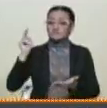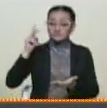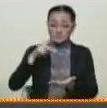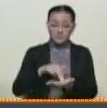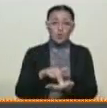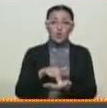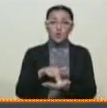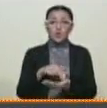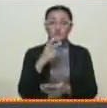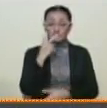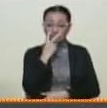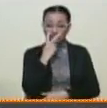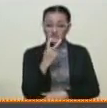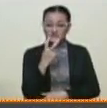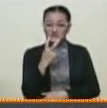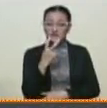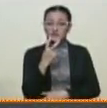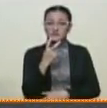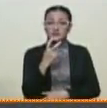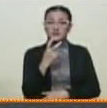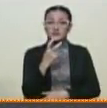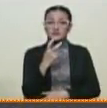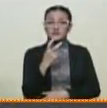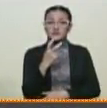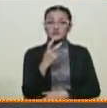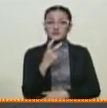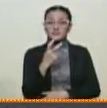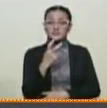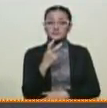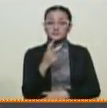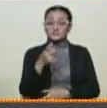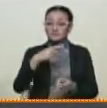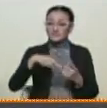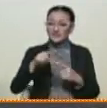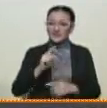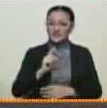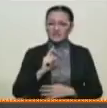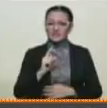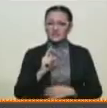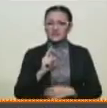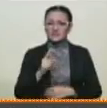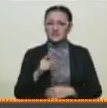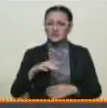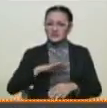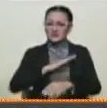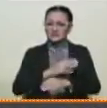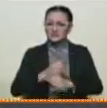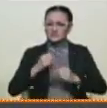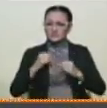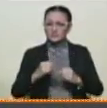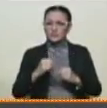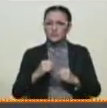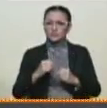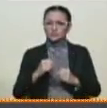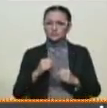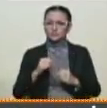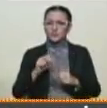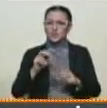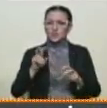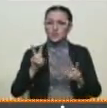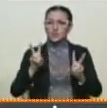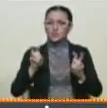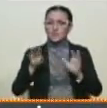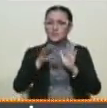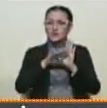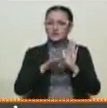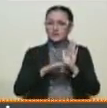definitivamente, queridos compañeros ministros, ministras, el impulso de una nueva etapa